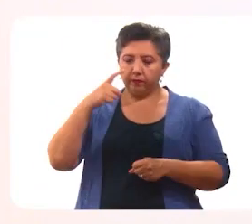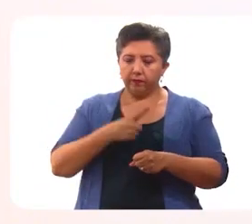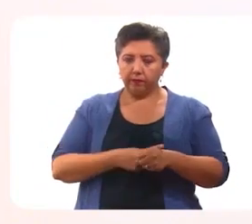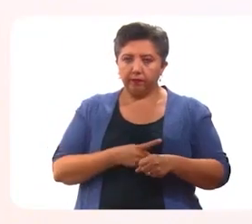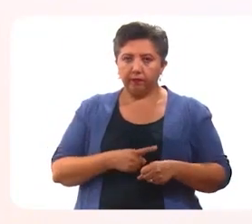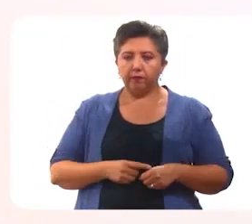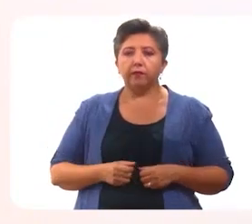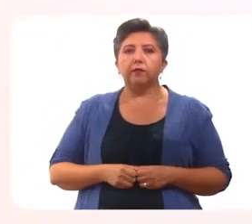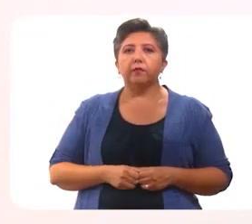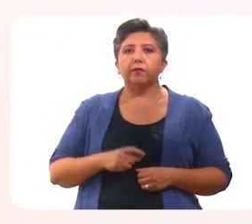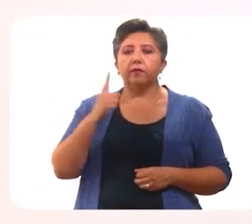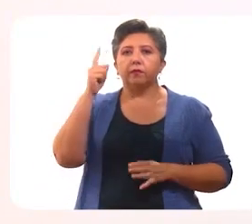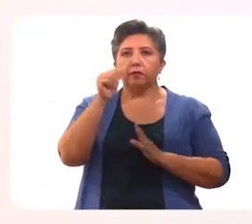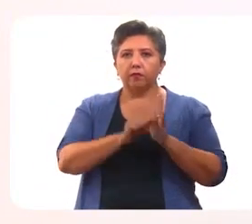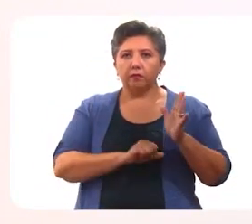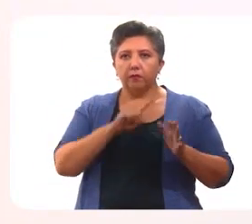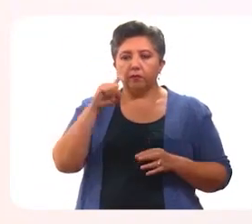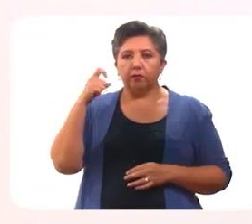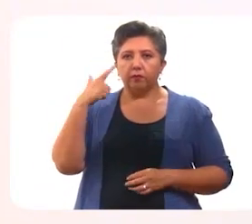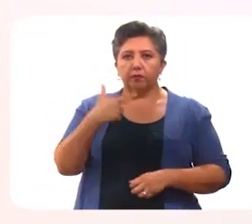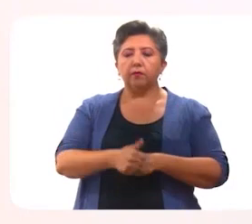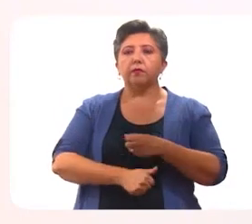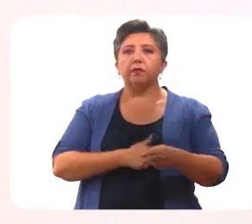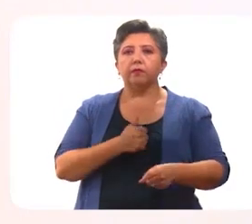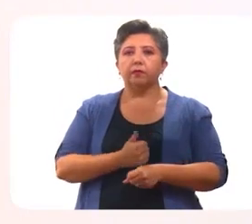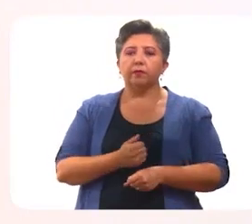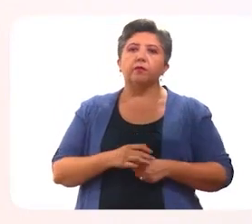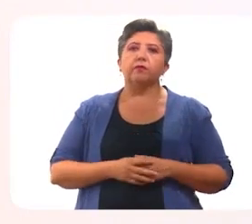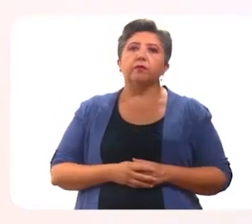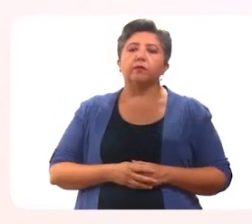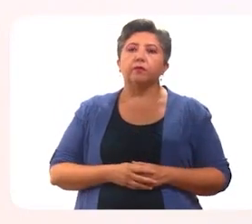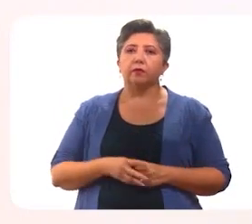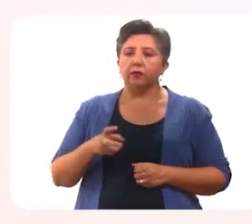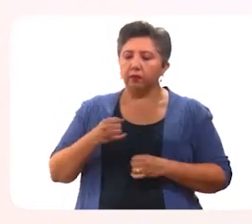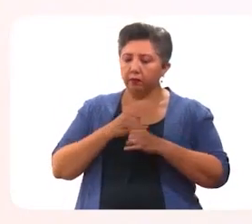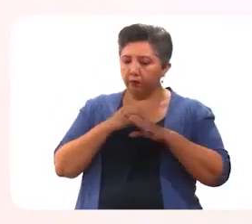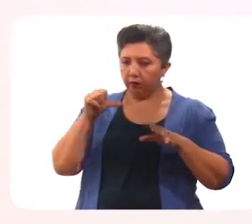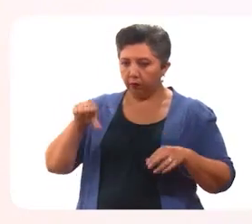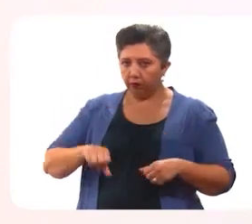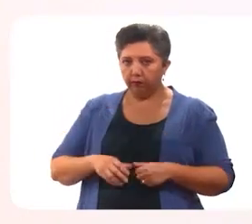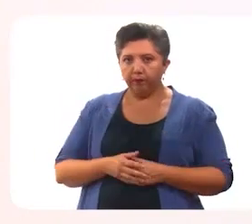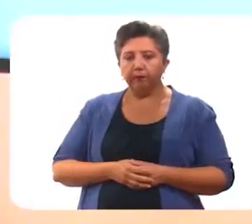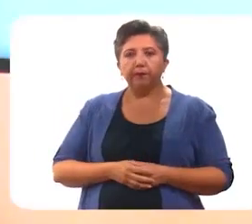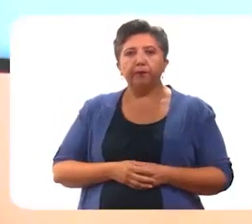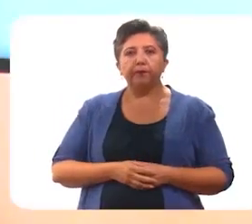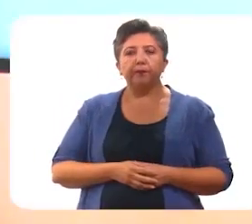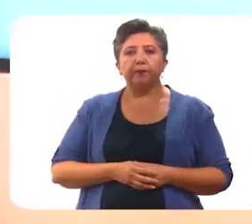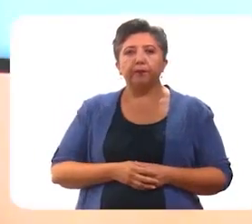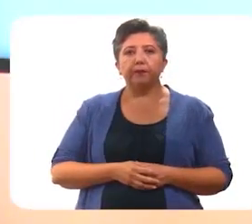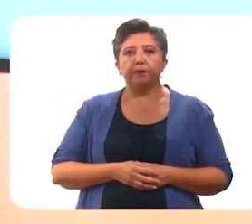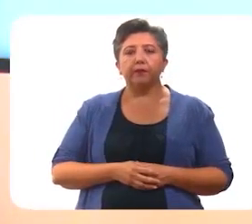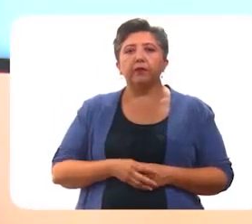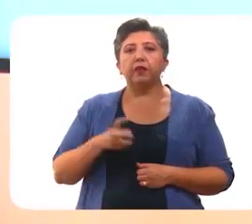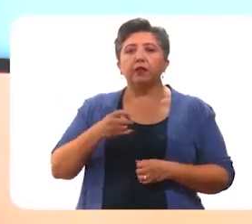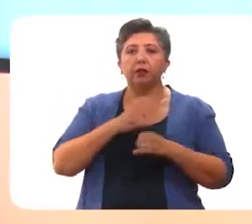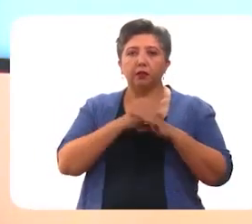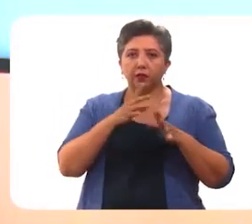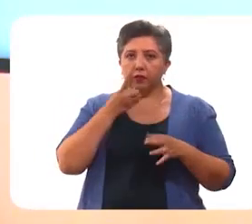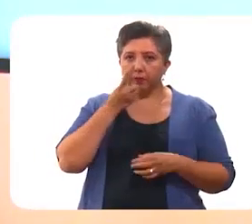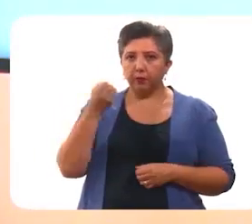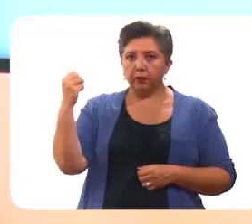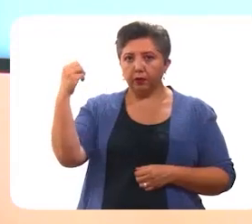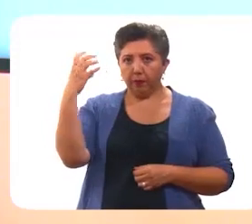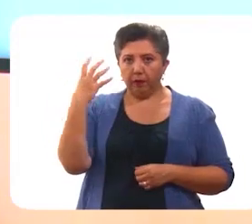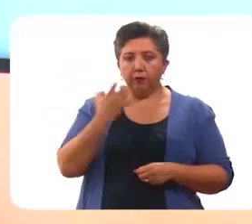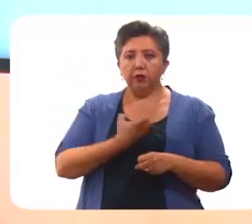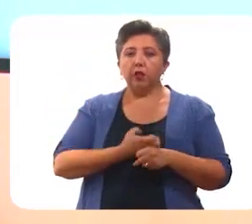El rango de edad de los casos es de 1 mes a 107 años. Ese es el informe del día de hoy, doctor. Estos son los indicadores